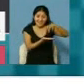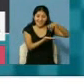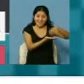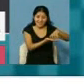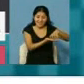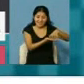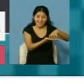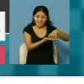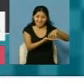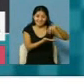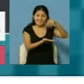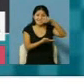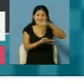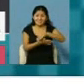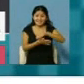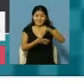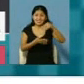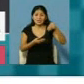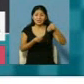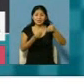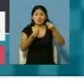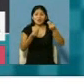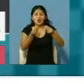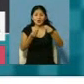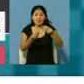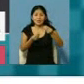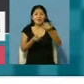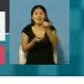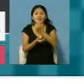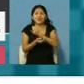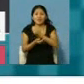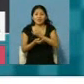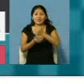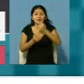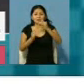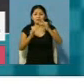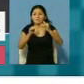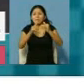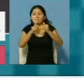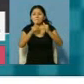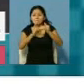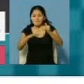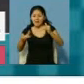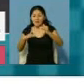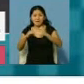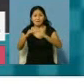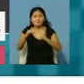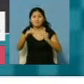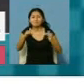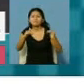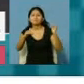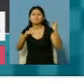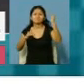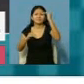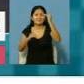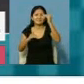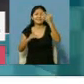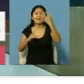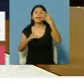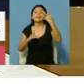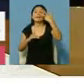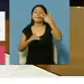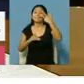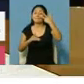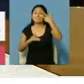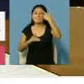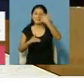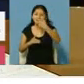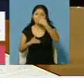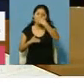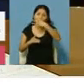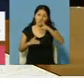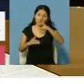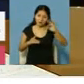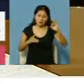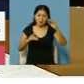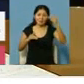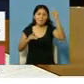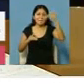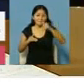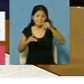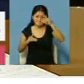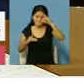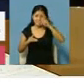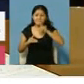ubicados a 4.200 metros de altura, en donde han trabajado más de 1.200 personas en